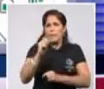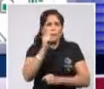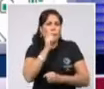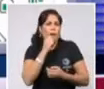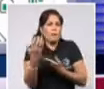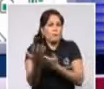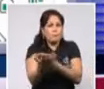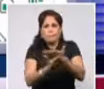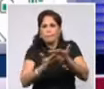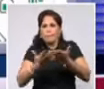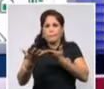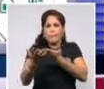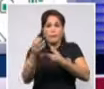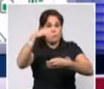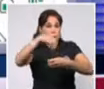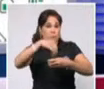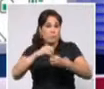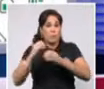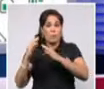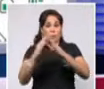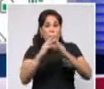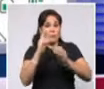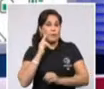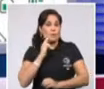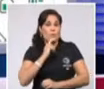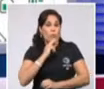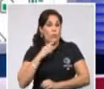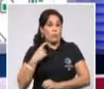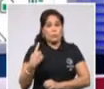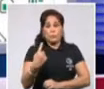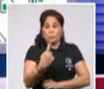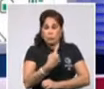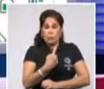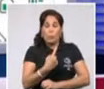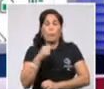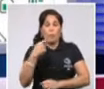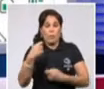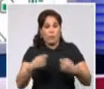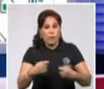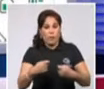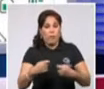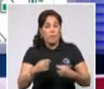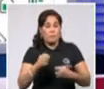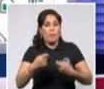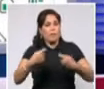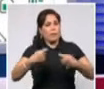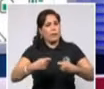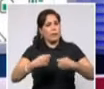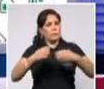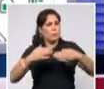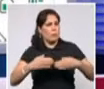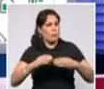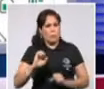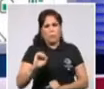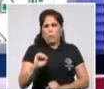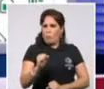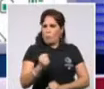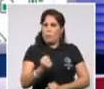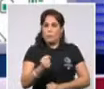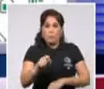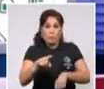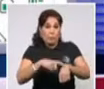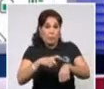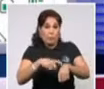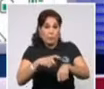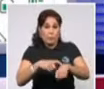e integrar a la comunidad sorda y como parte de sus derechos humanos. En este primer momento